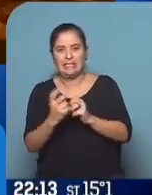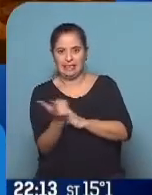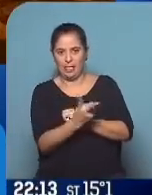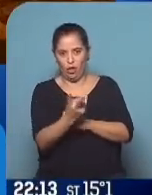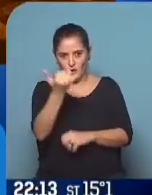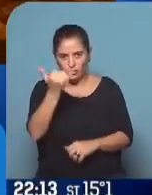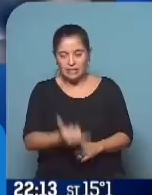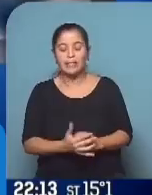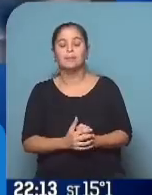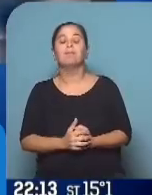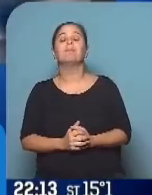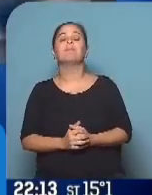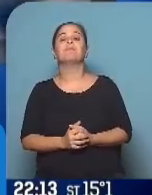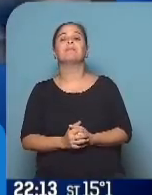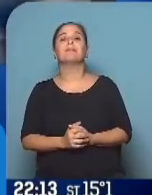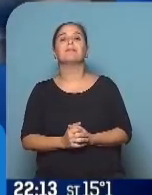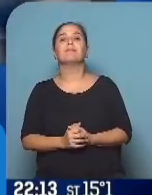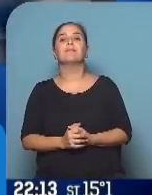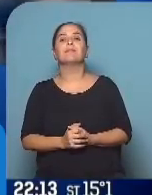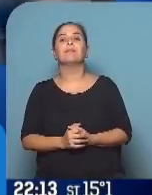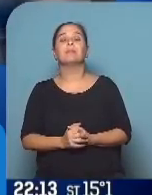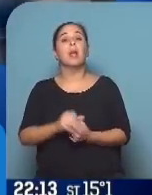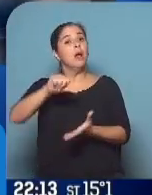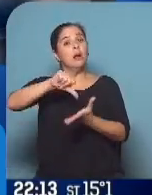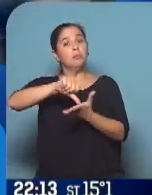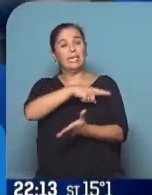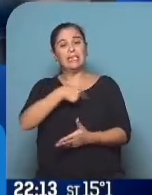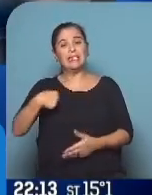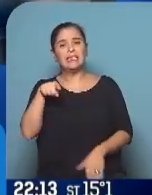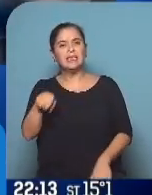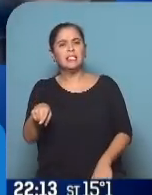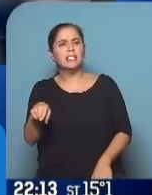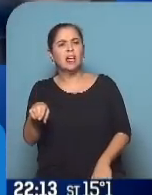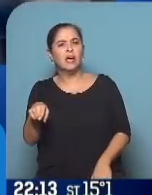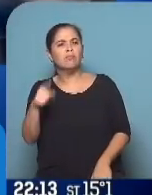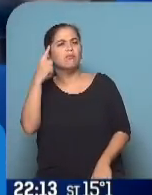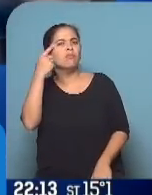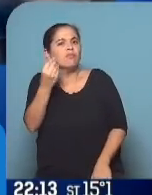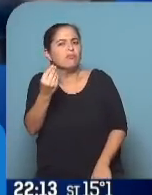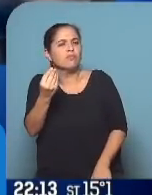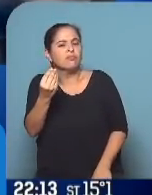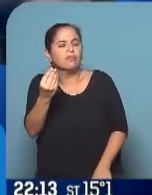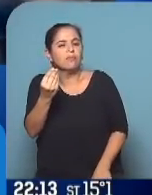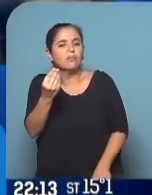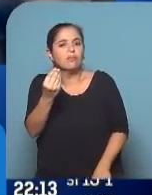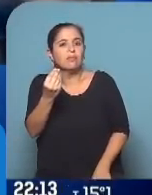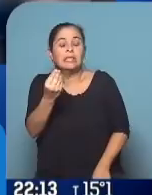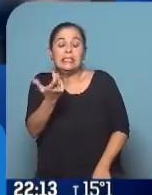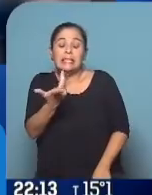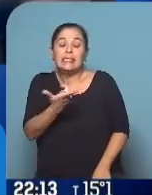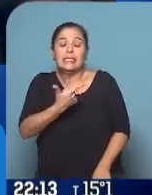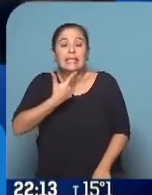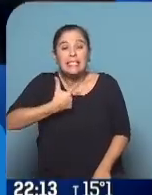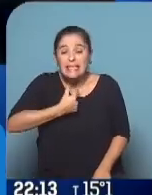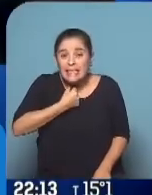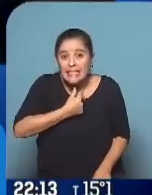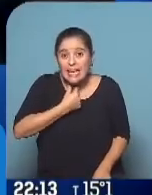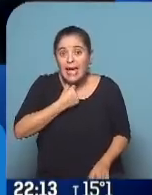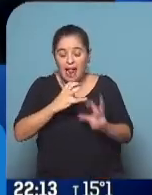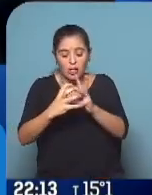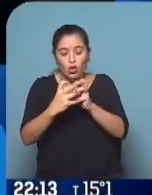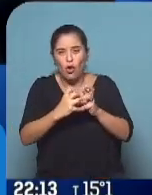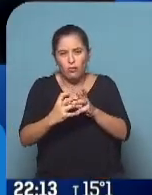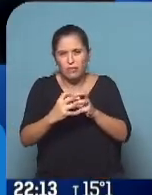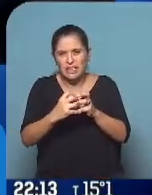también? Del lado chino también hay, si bien le quiere bajar el tono a la guerra comercial el gobierno de China,